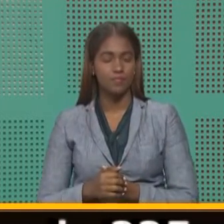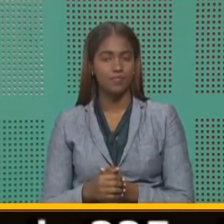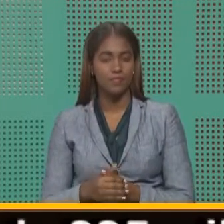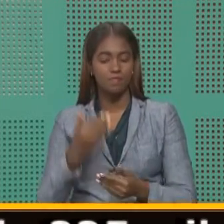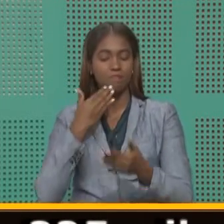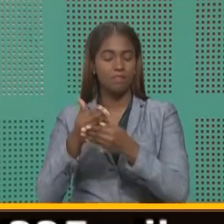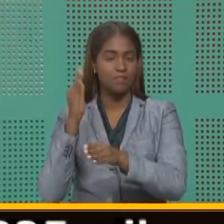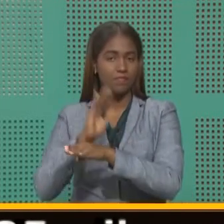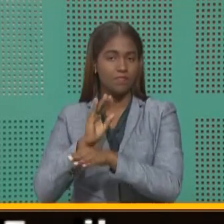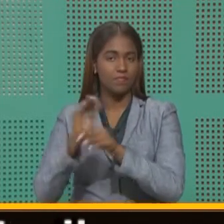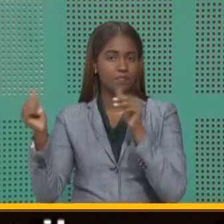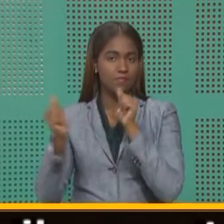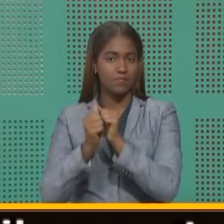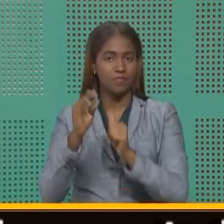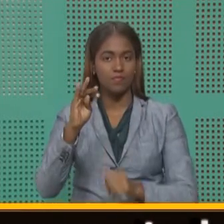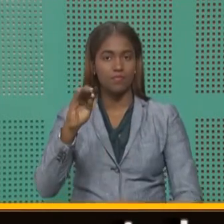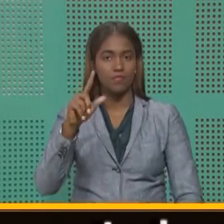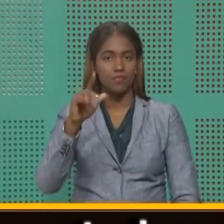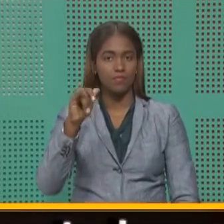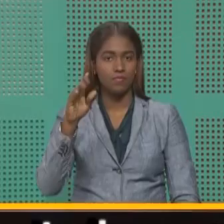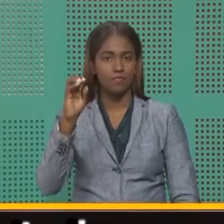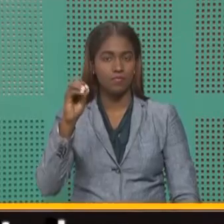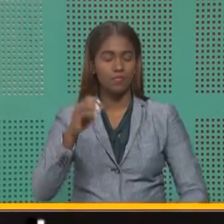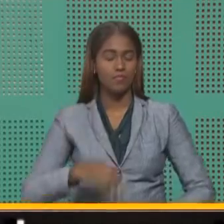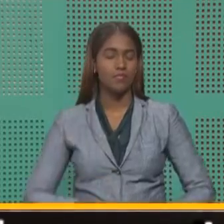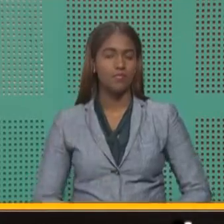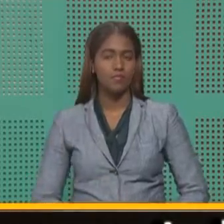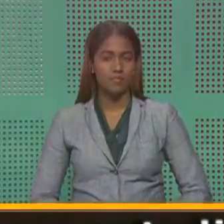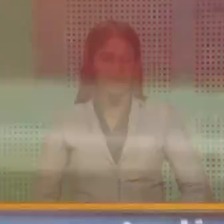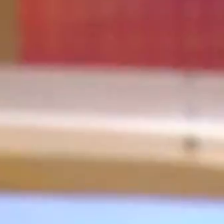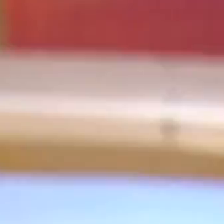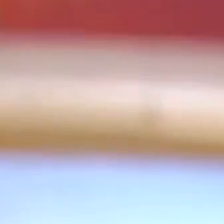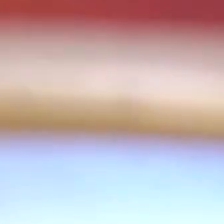pasen bonita noche les acompaño manuel becario